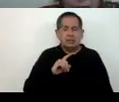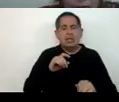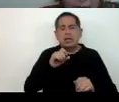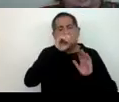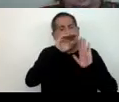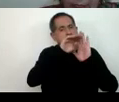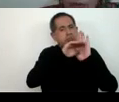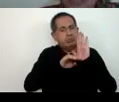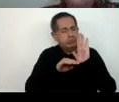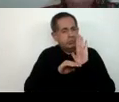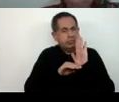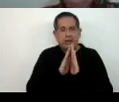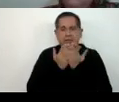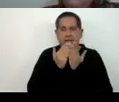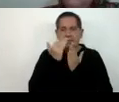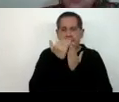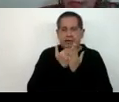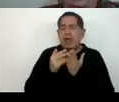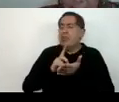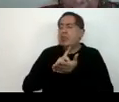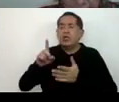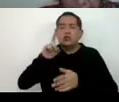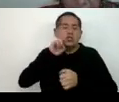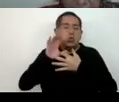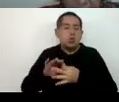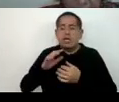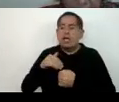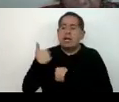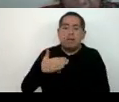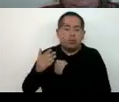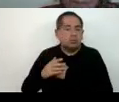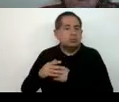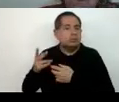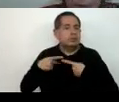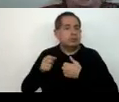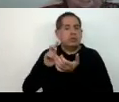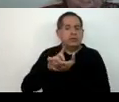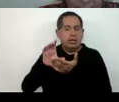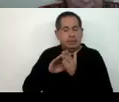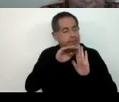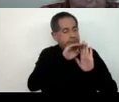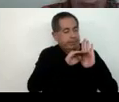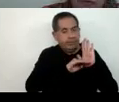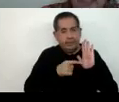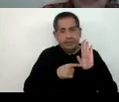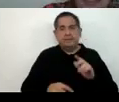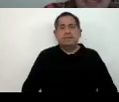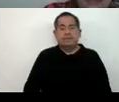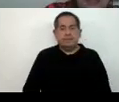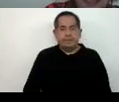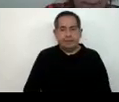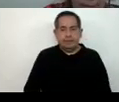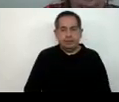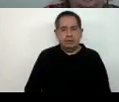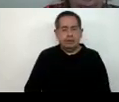Derechos Sexuales y de los Derechos Reproductivos de las personas con discapacidad, ¿sí? Y bueno, en esa